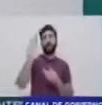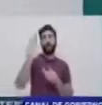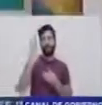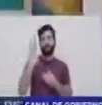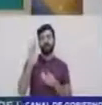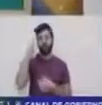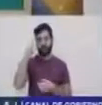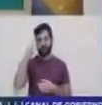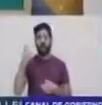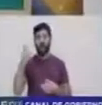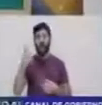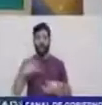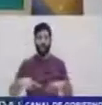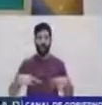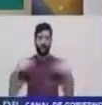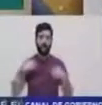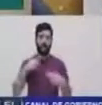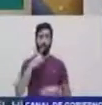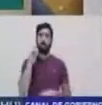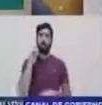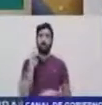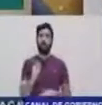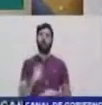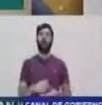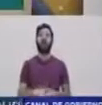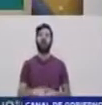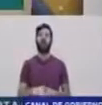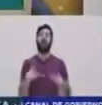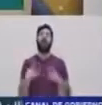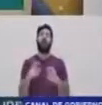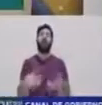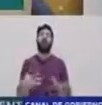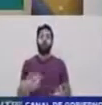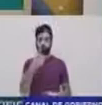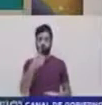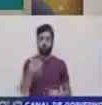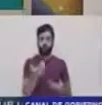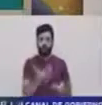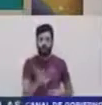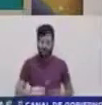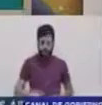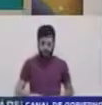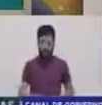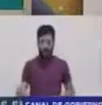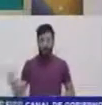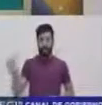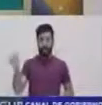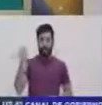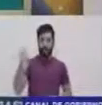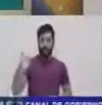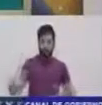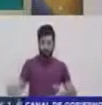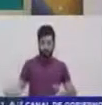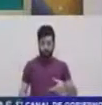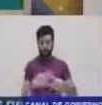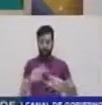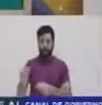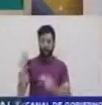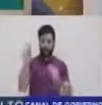personas. Procedimiento: se extrae a partir del cordón umbilical en los bebés.